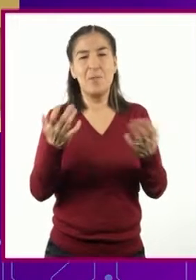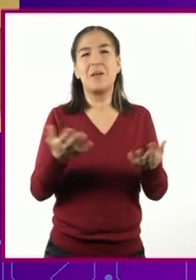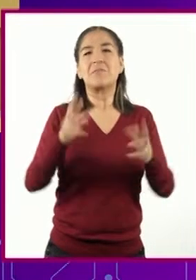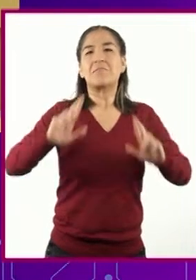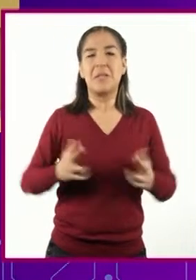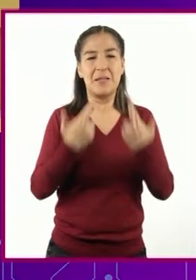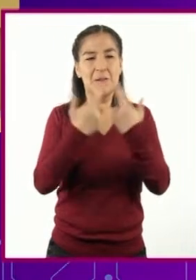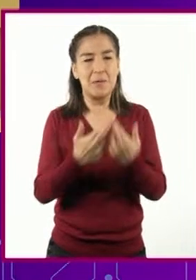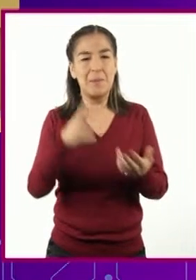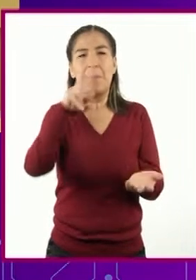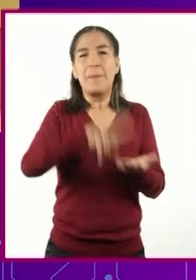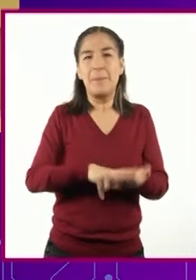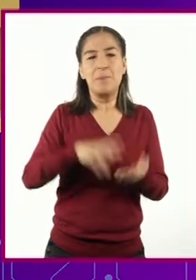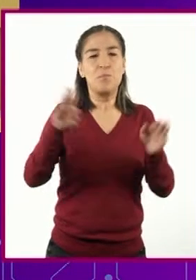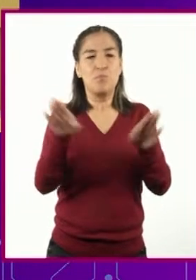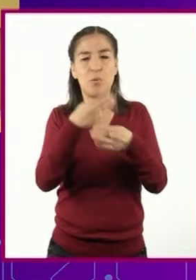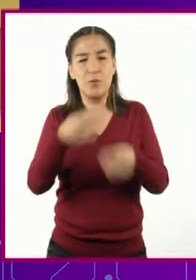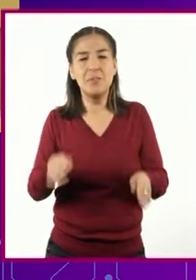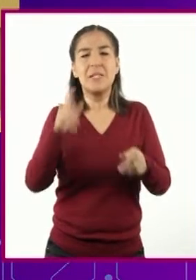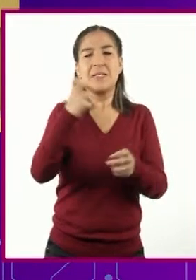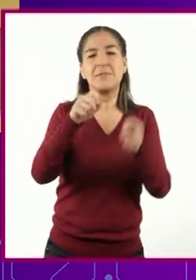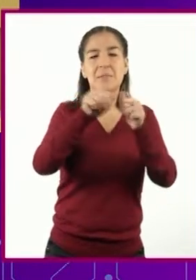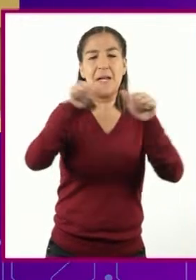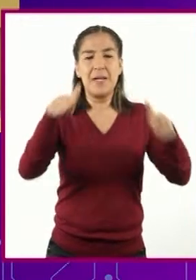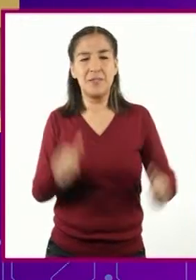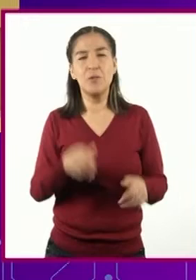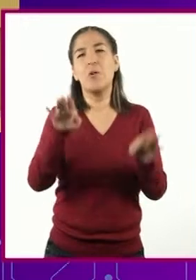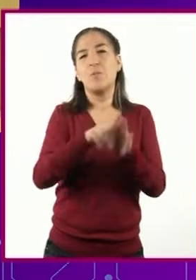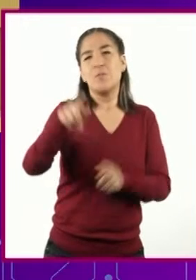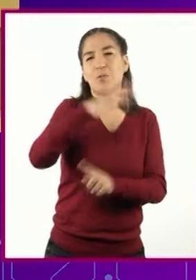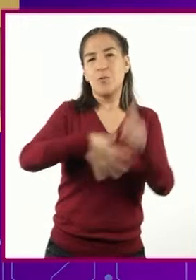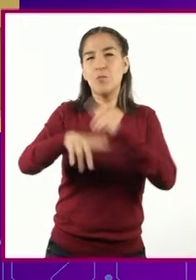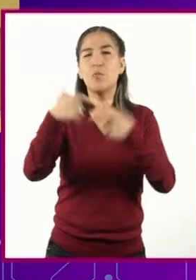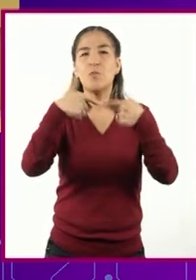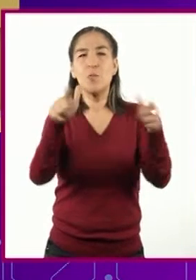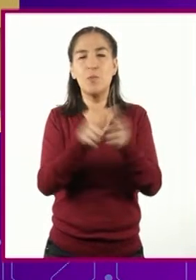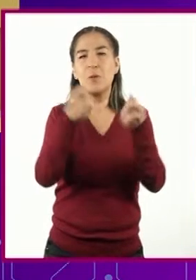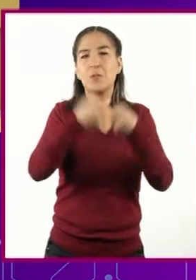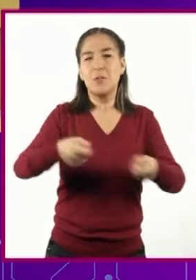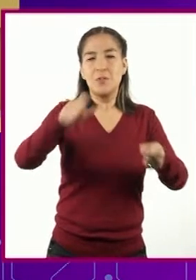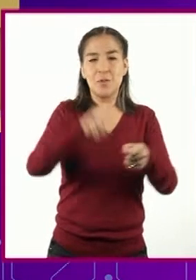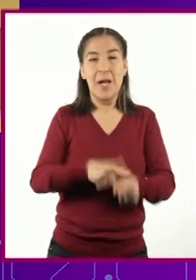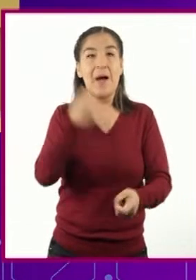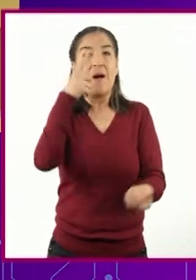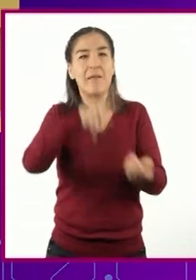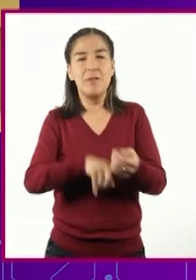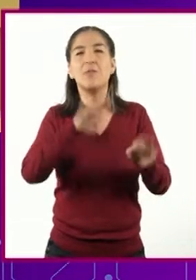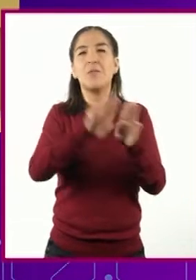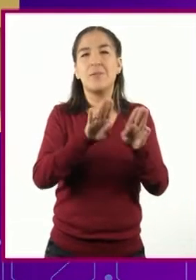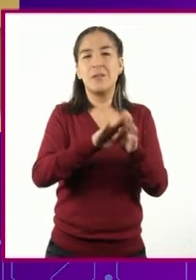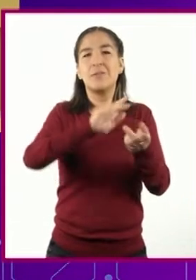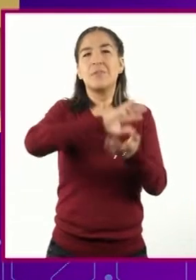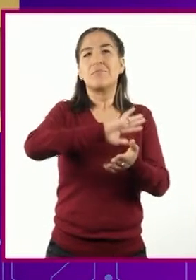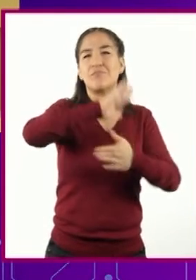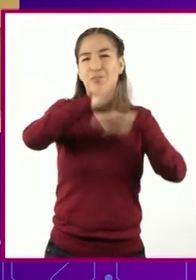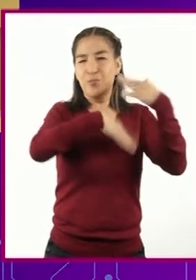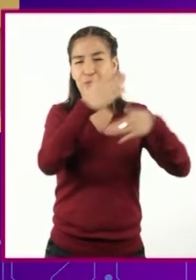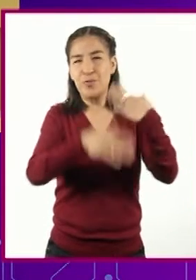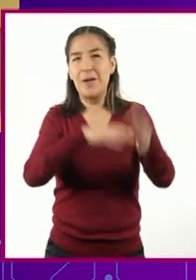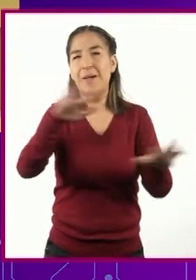y manifestaciones artísticas de un grupo social que se van transformando a lo largo del